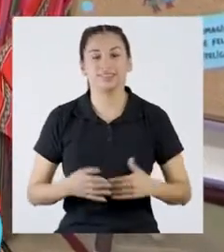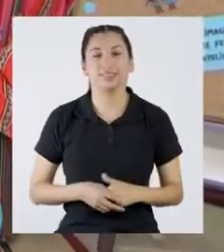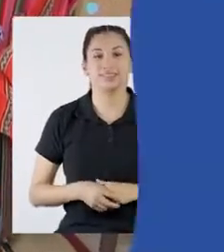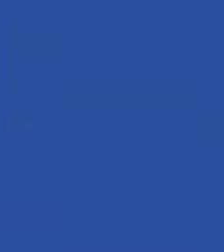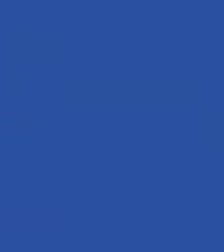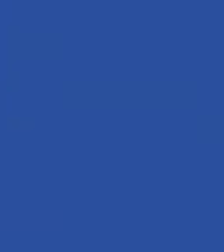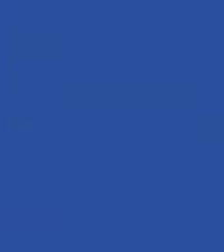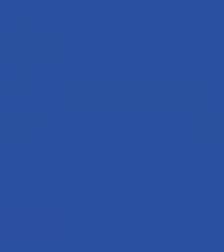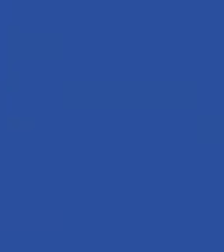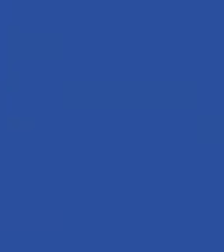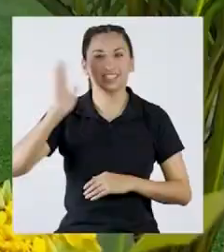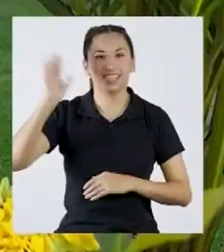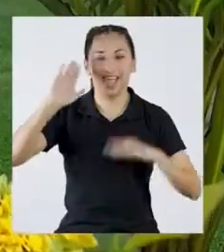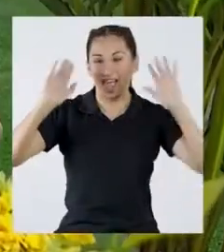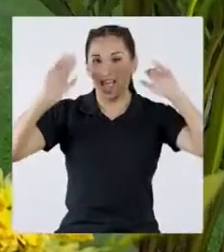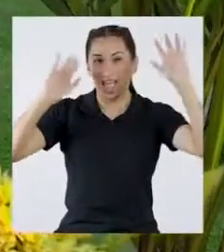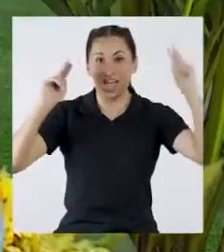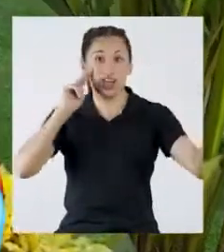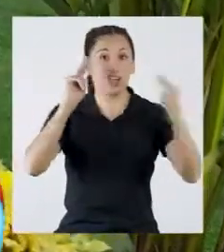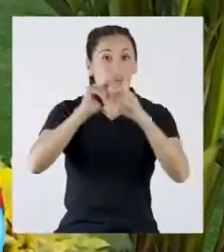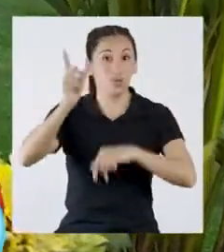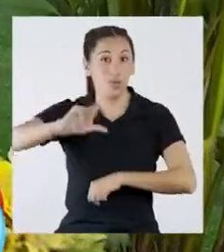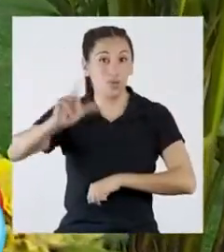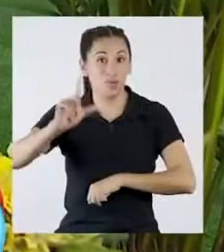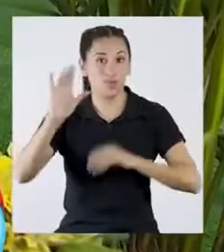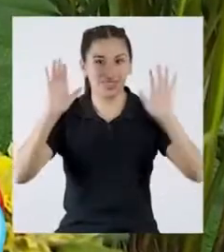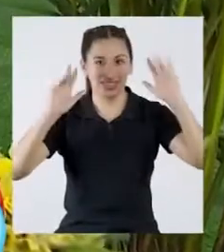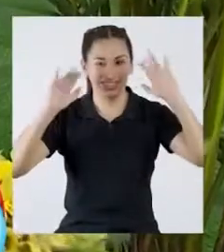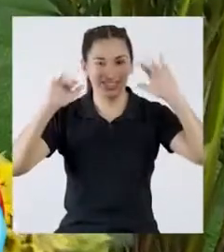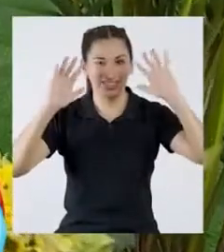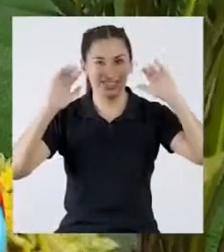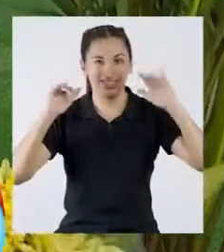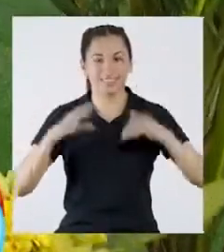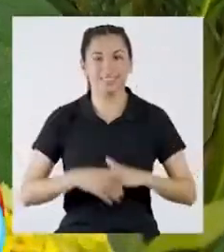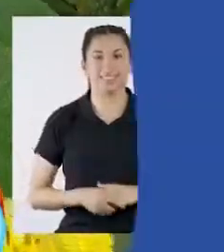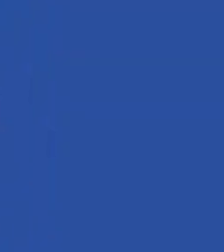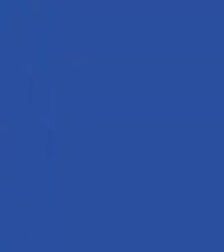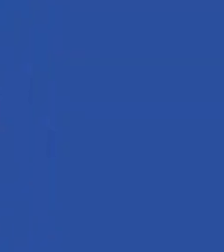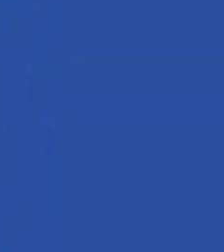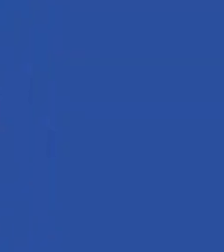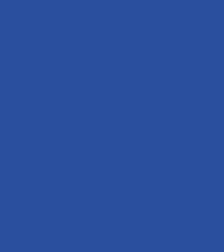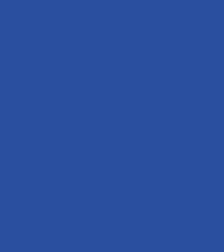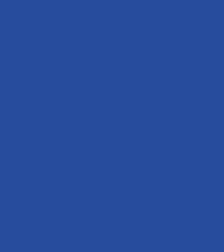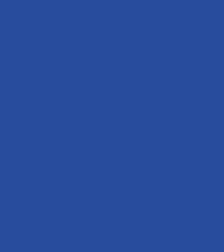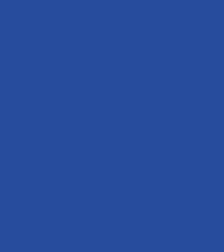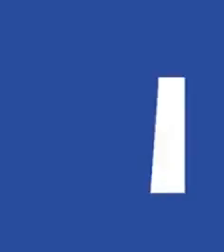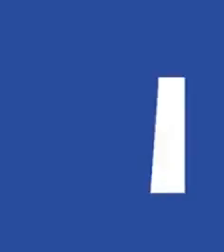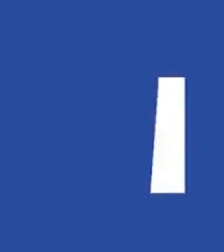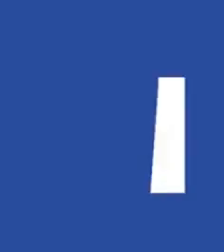juntos! ¡Chao! ¡Nos vemos el lunes!